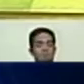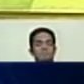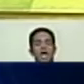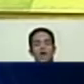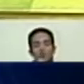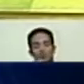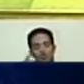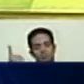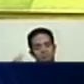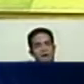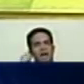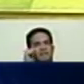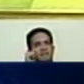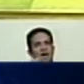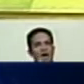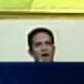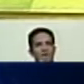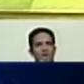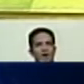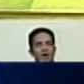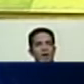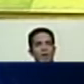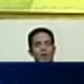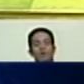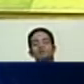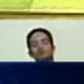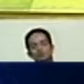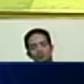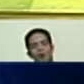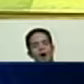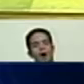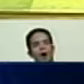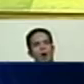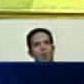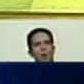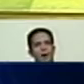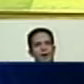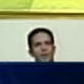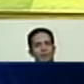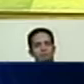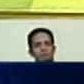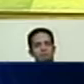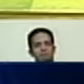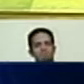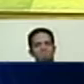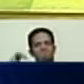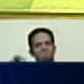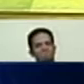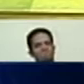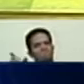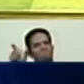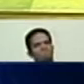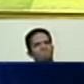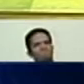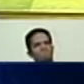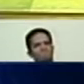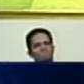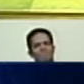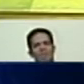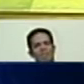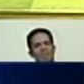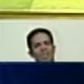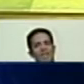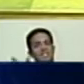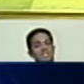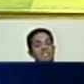sábado, hemos acordado conversaciones directas con el encargado de negocios, él a su vez